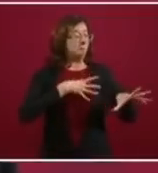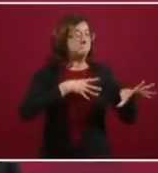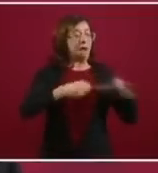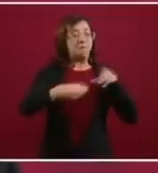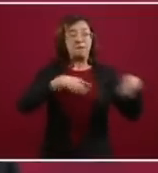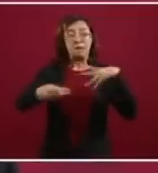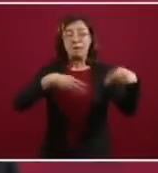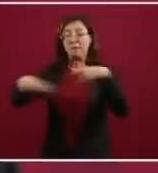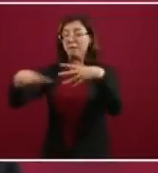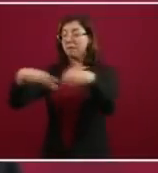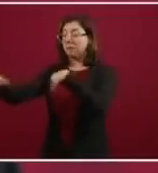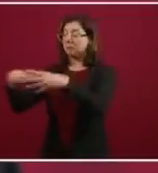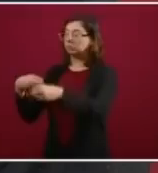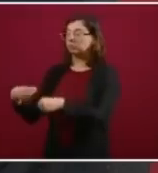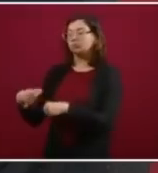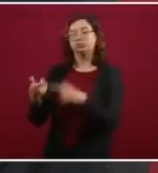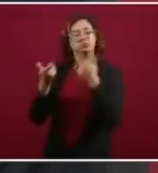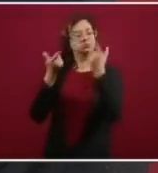Eso sí,